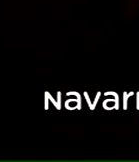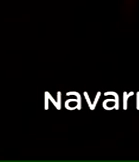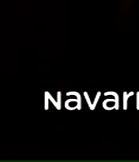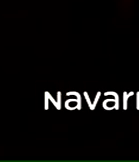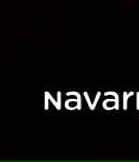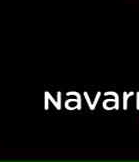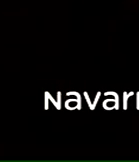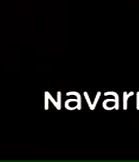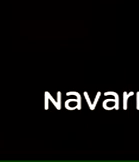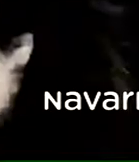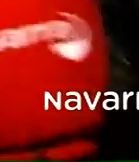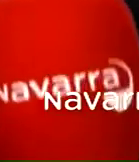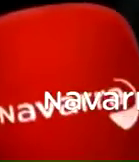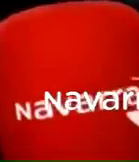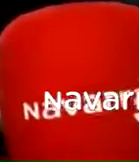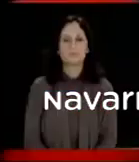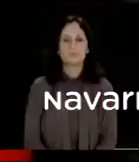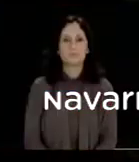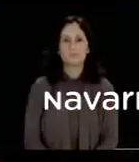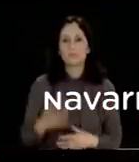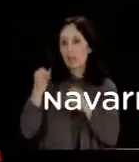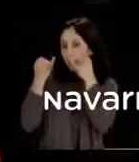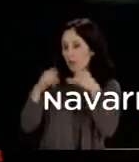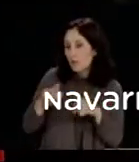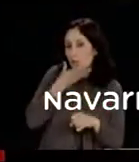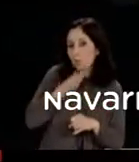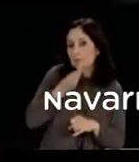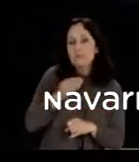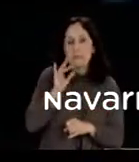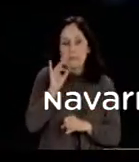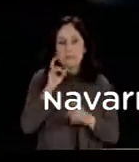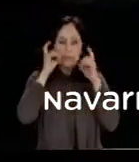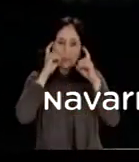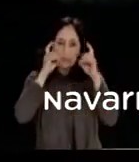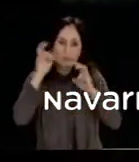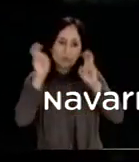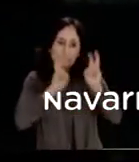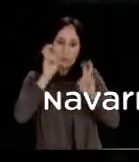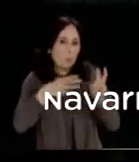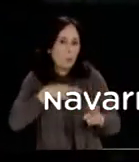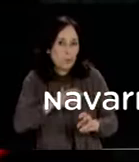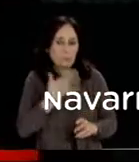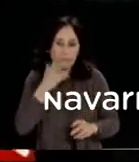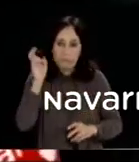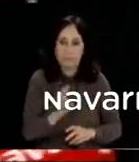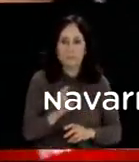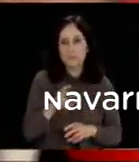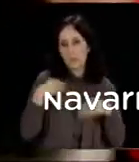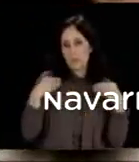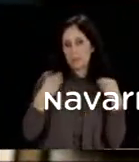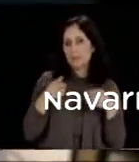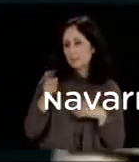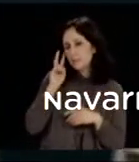Venir lo más que podemos, sí. Una celebración bonita, ¿no? Bonita, sí. Muy espectacular y divertida. Pero le veo, señor, que